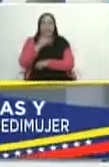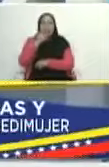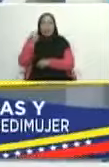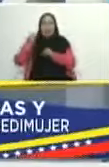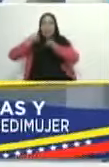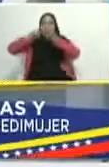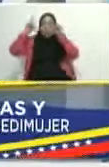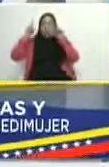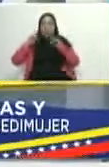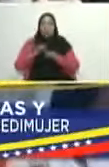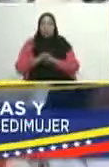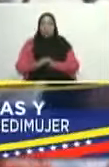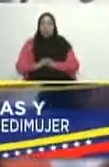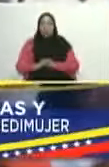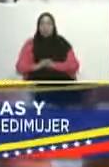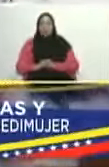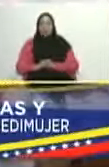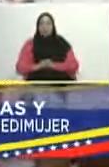Admirable.